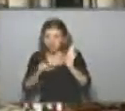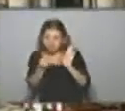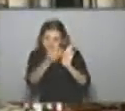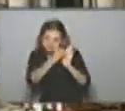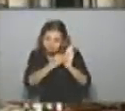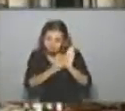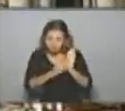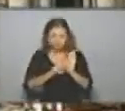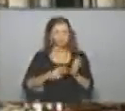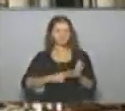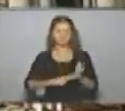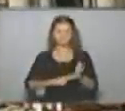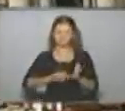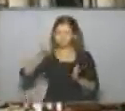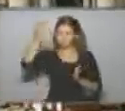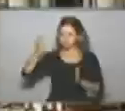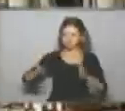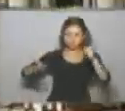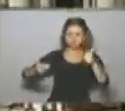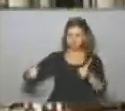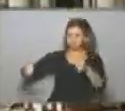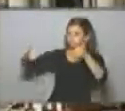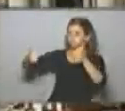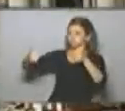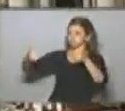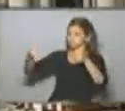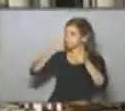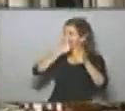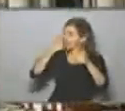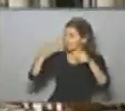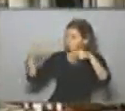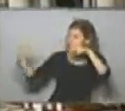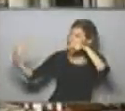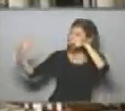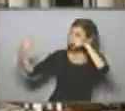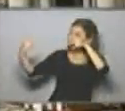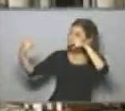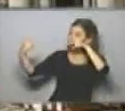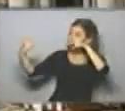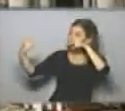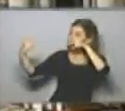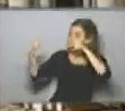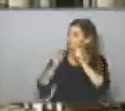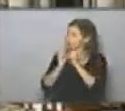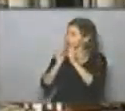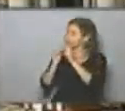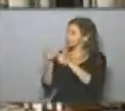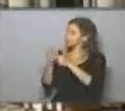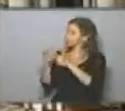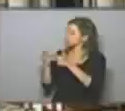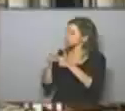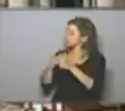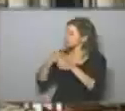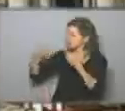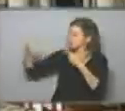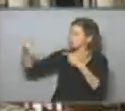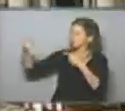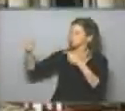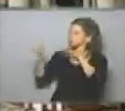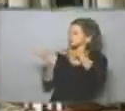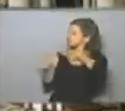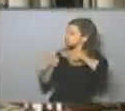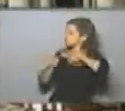mirarse en un instante en los ojos y decir, dejemos de lado nuestras diferencias,